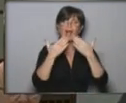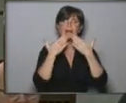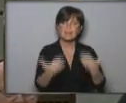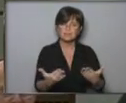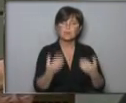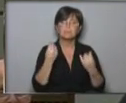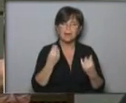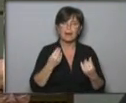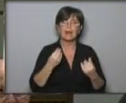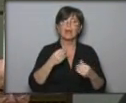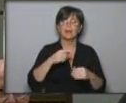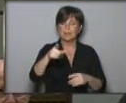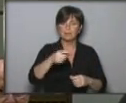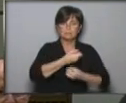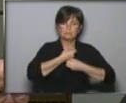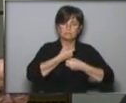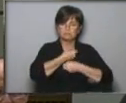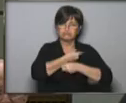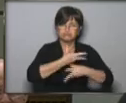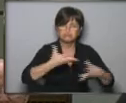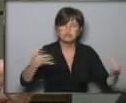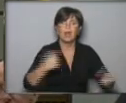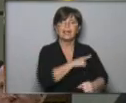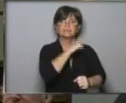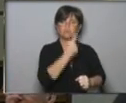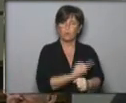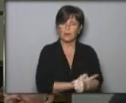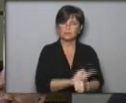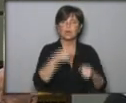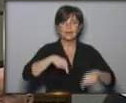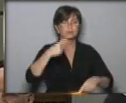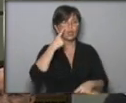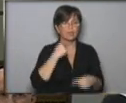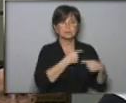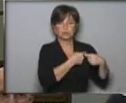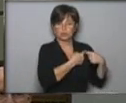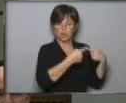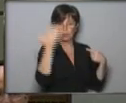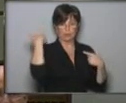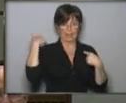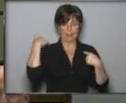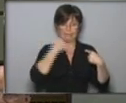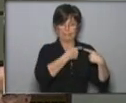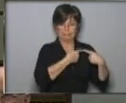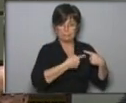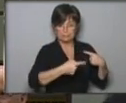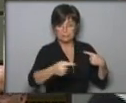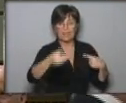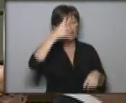para transmitir con gran esfuerzo lo que estaba pasando en estos días en